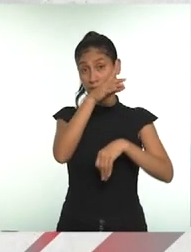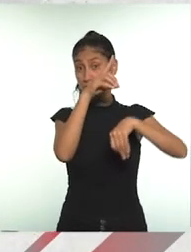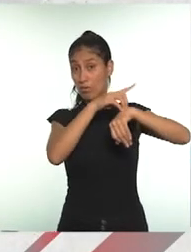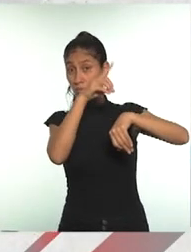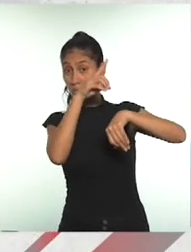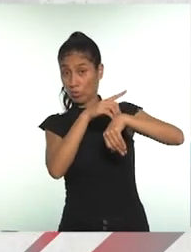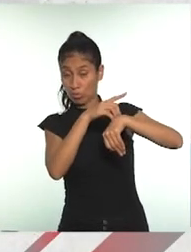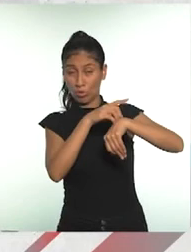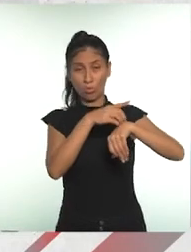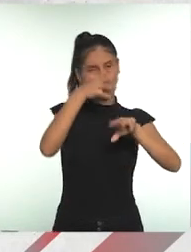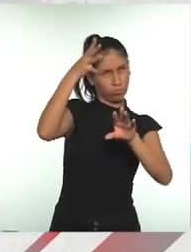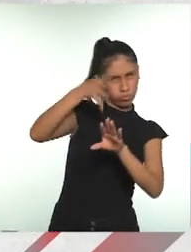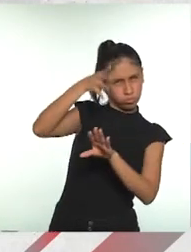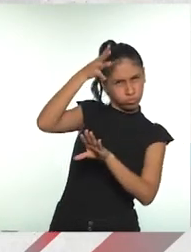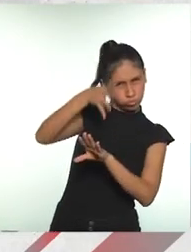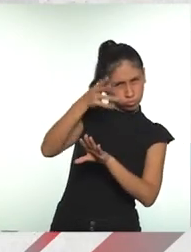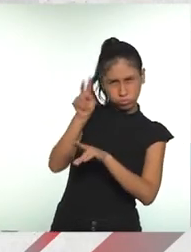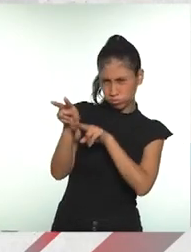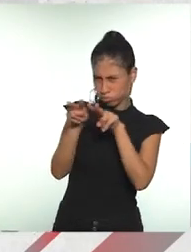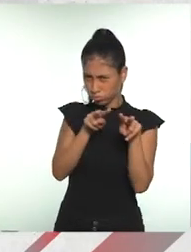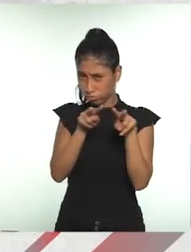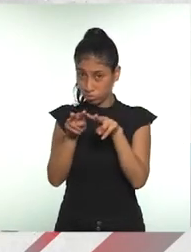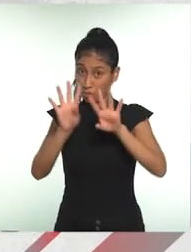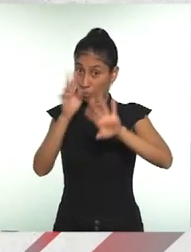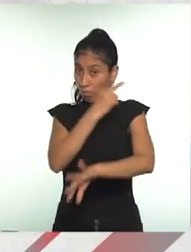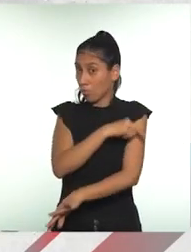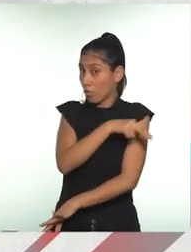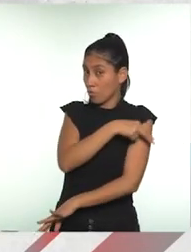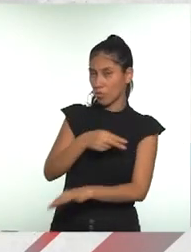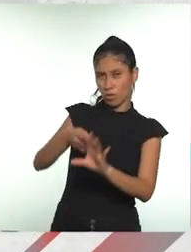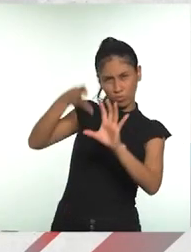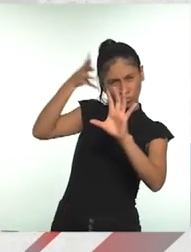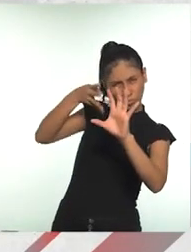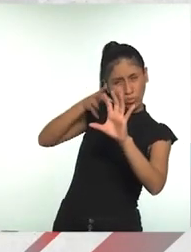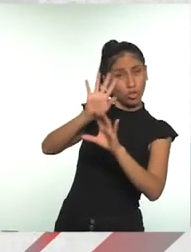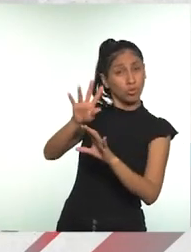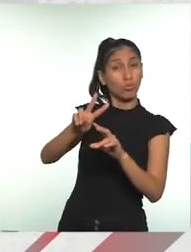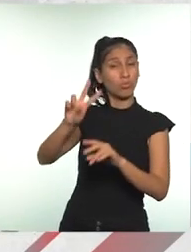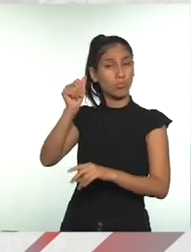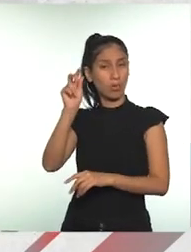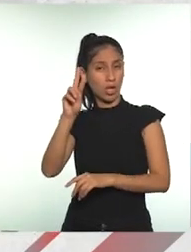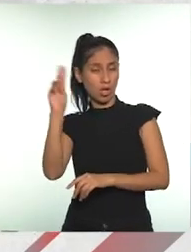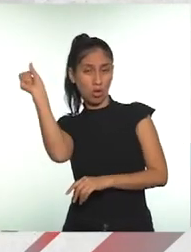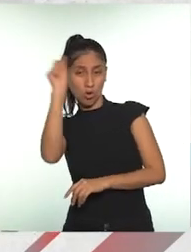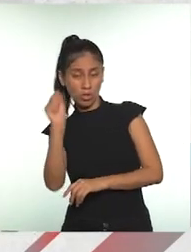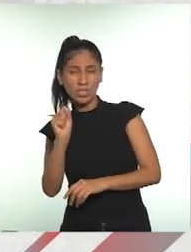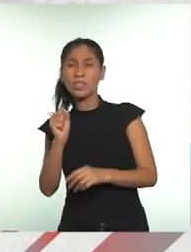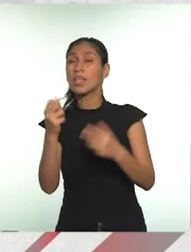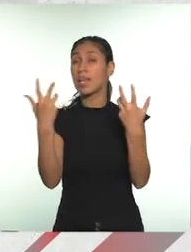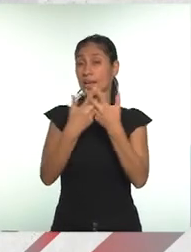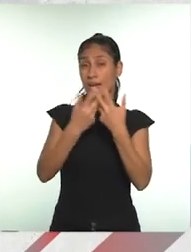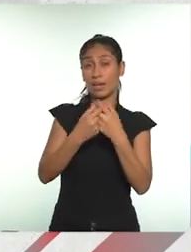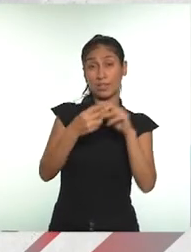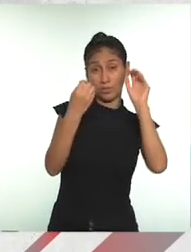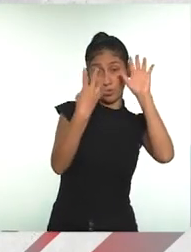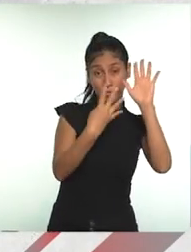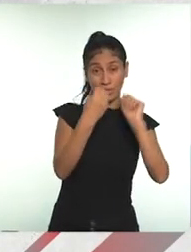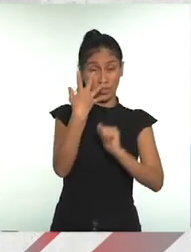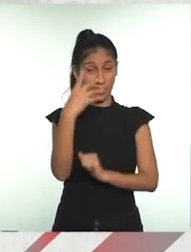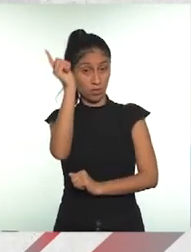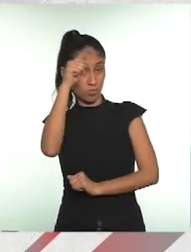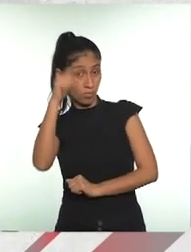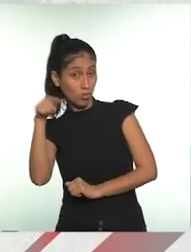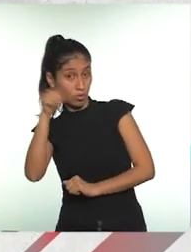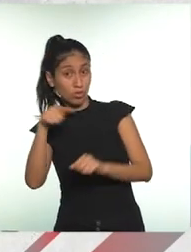un especialista y considerar la posibilidad de admisión hospitalaria, ya que los valores normales fluctúan entre 95%